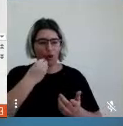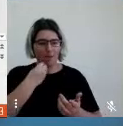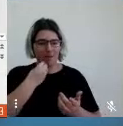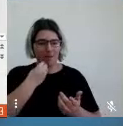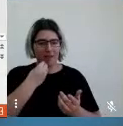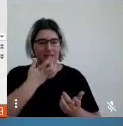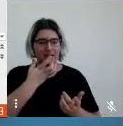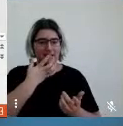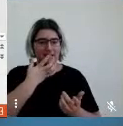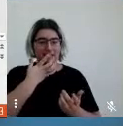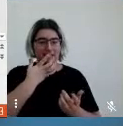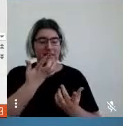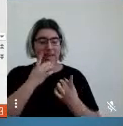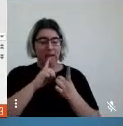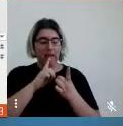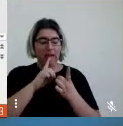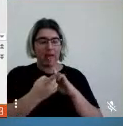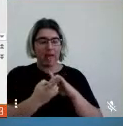una alimentación